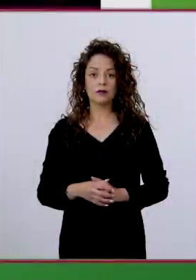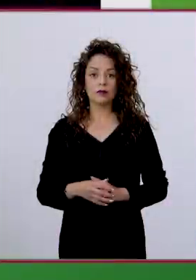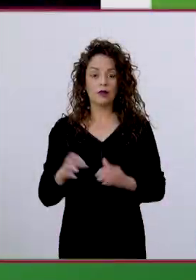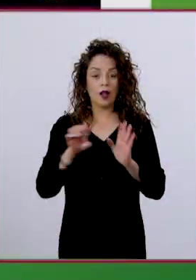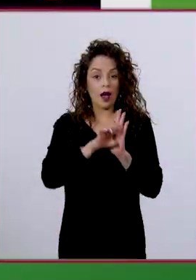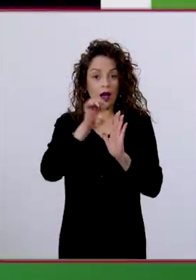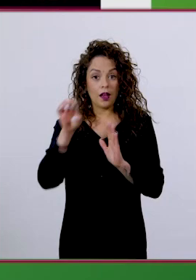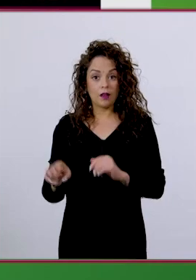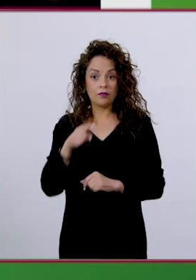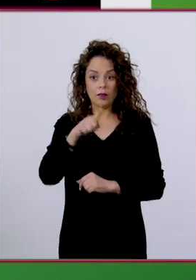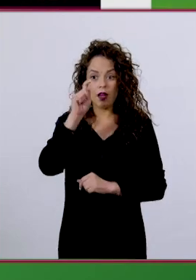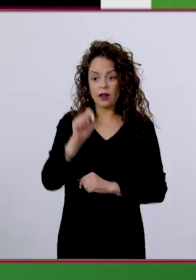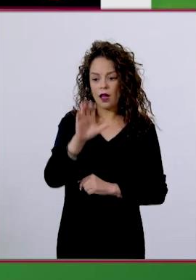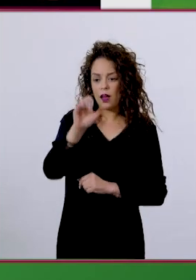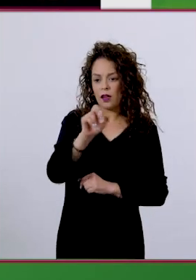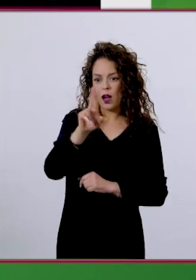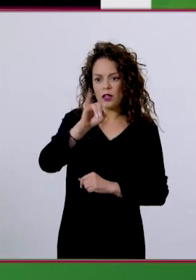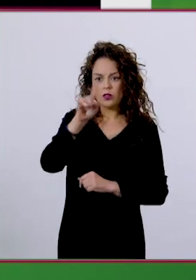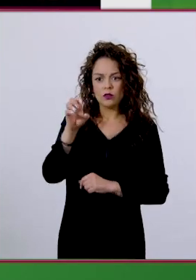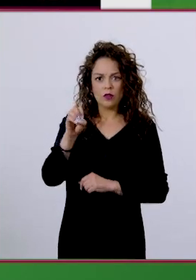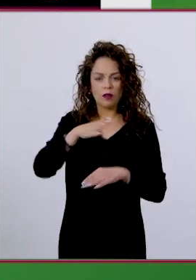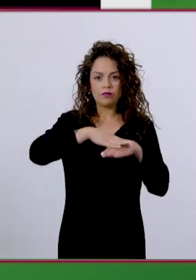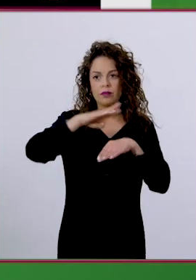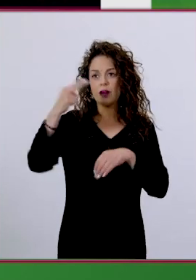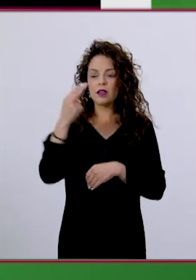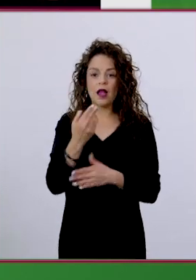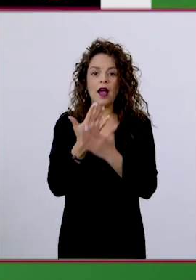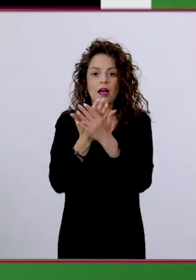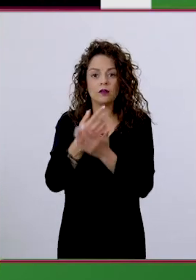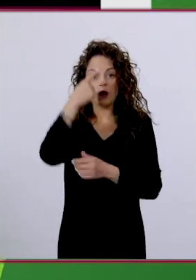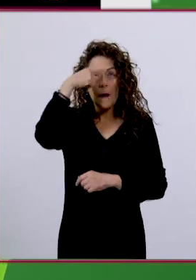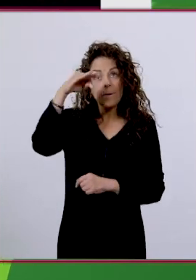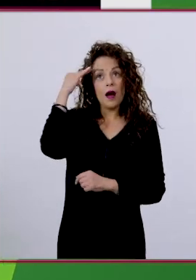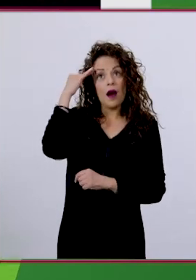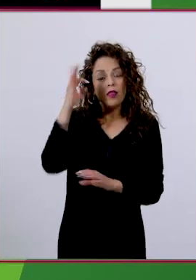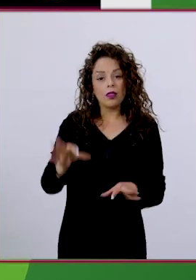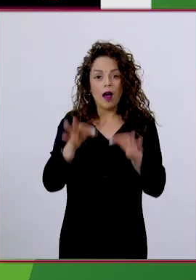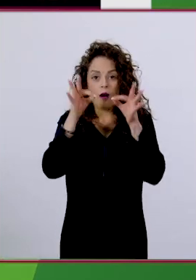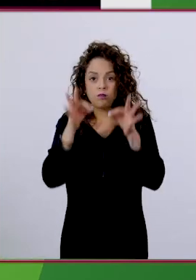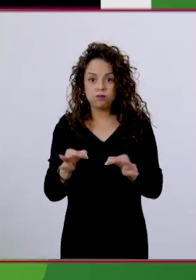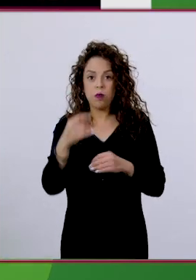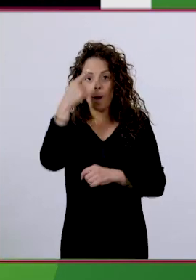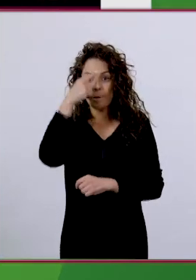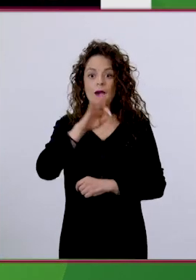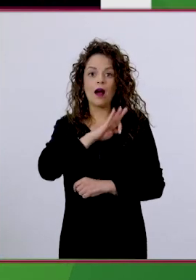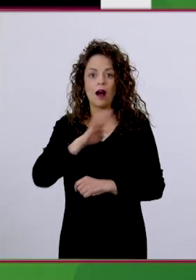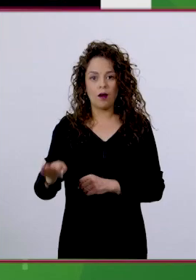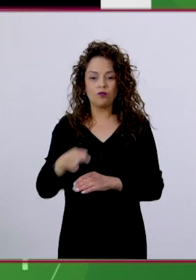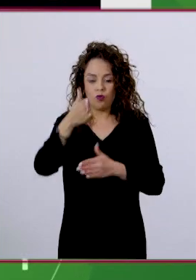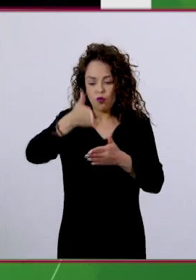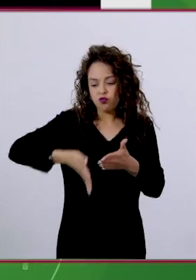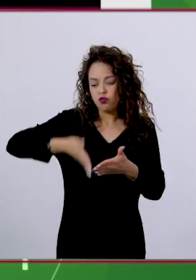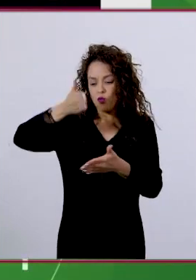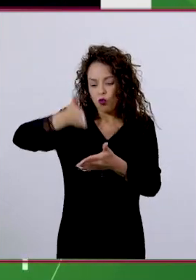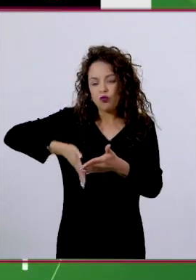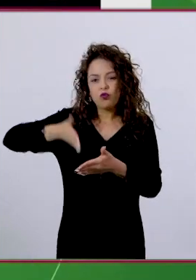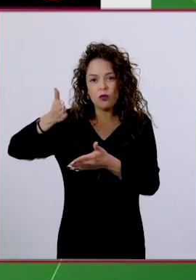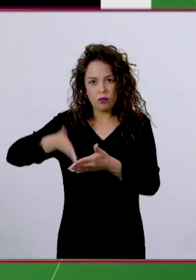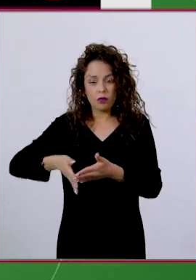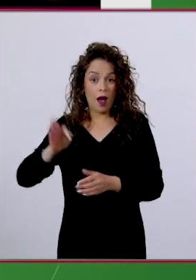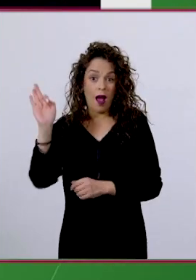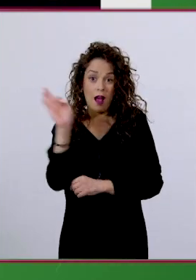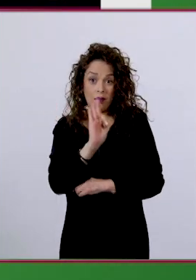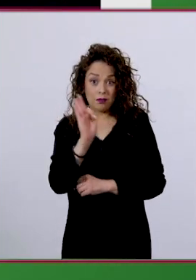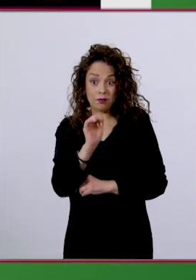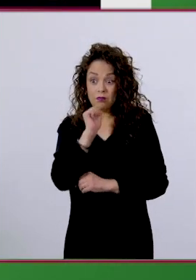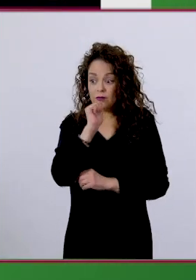En el caso de los carrizos, se tiene que esperar a que sea la época y el momento adecuado del año para poder cortarlos, ya que si no,